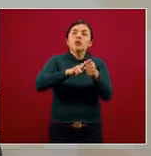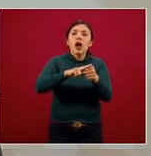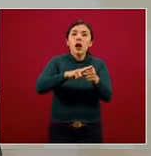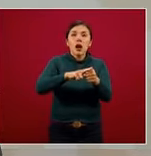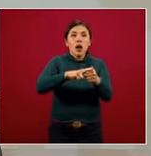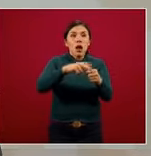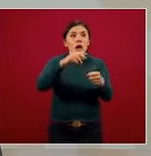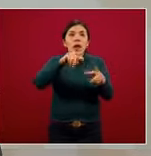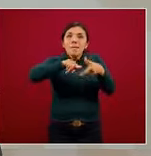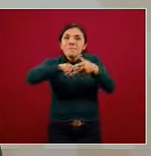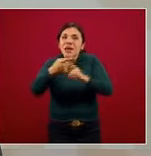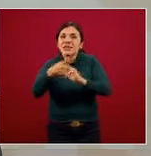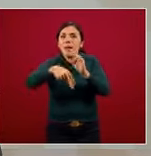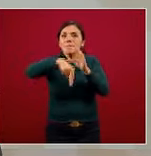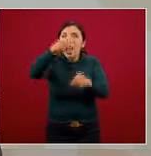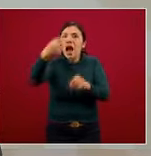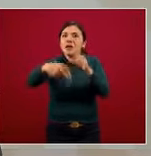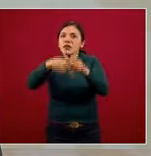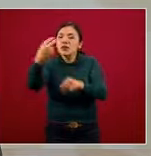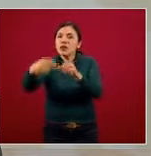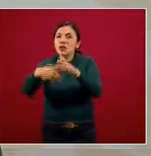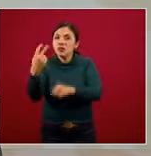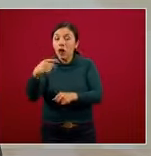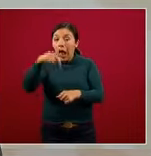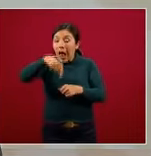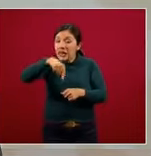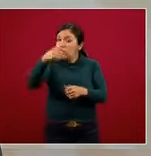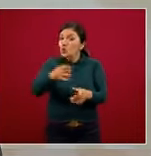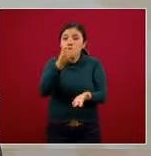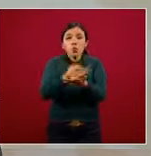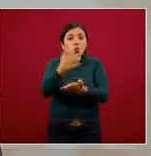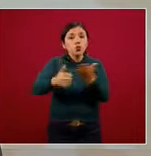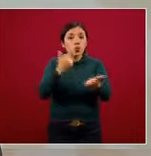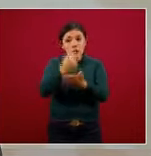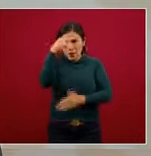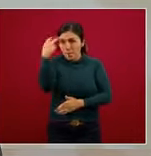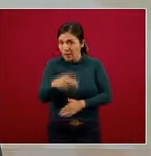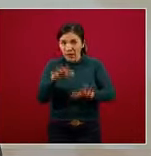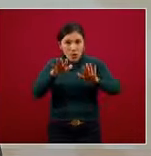las unidades hospitalarias. Insisto, estoy hablando de la Ciudad de México,